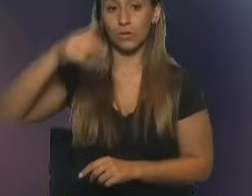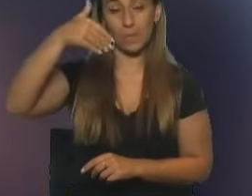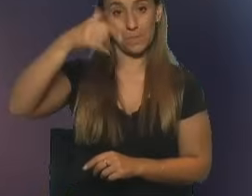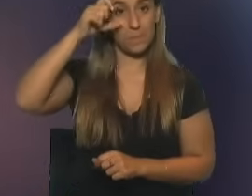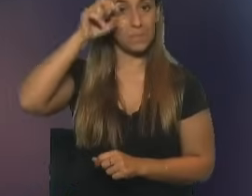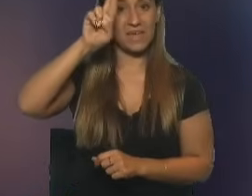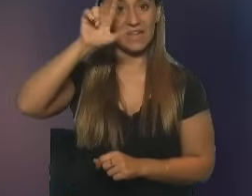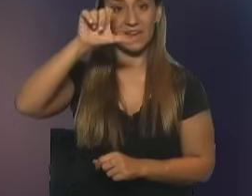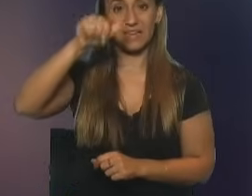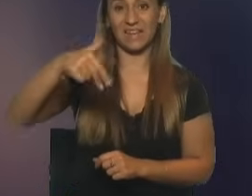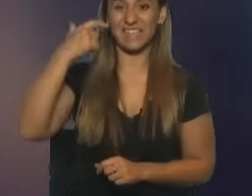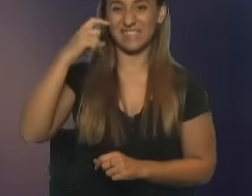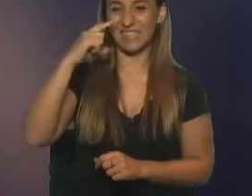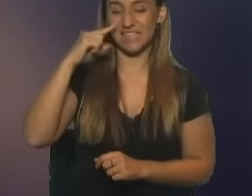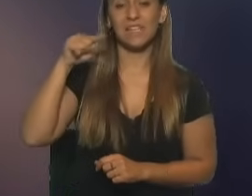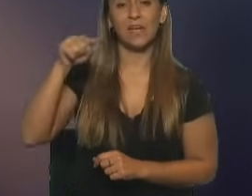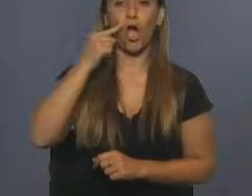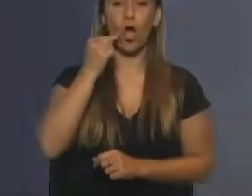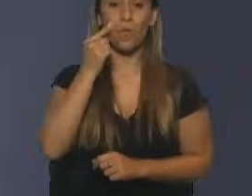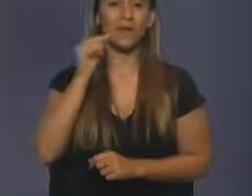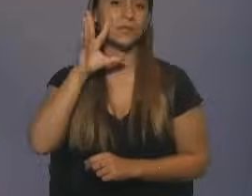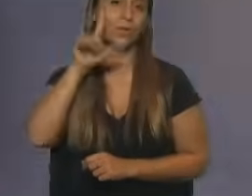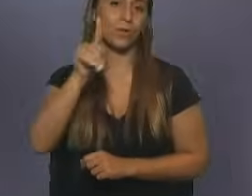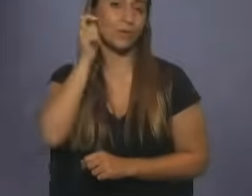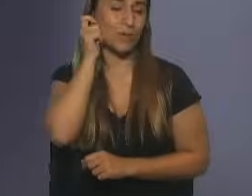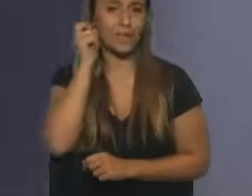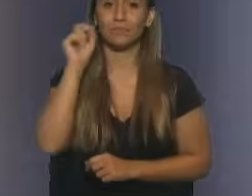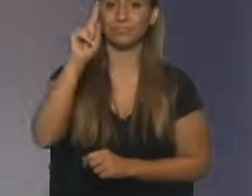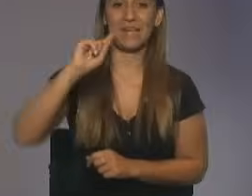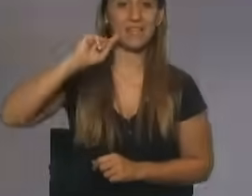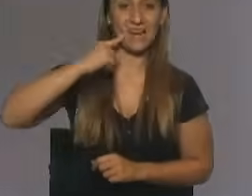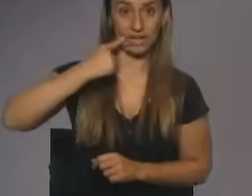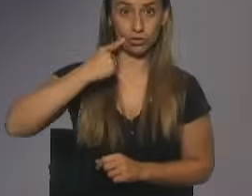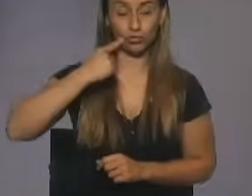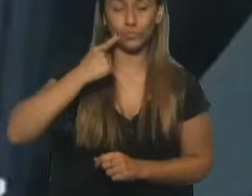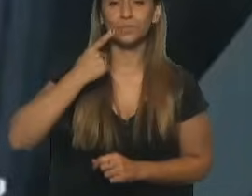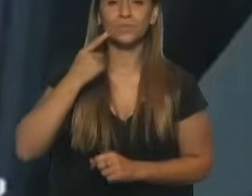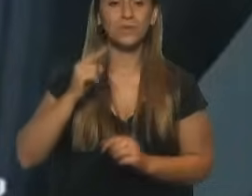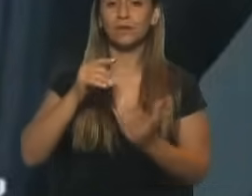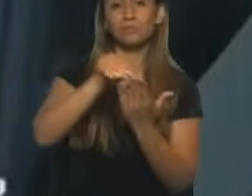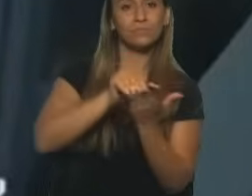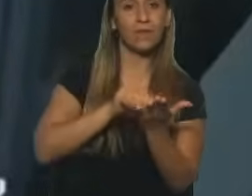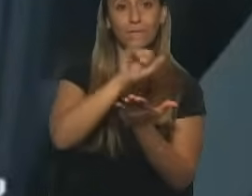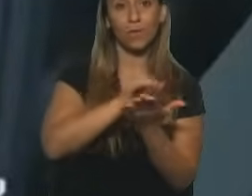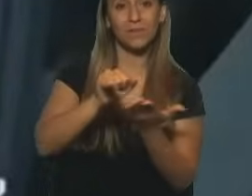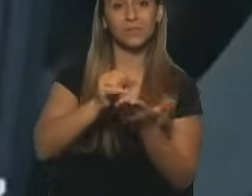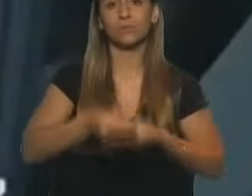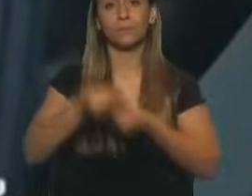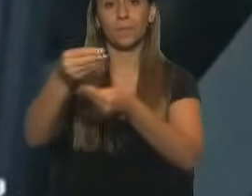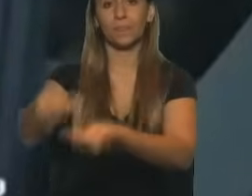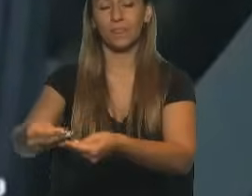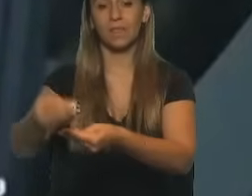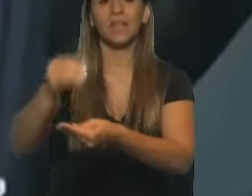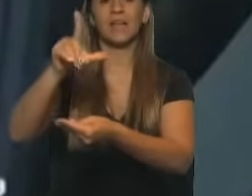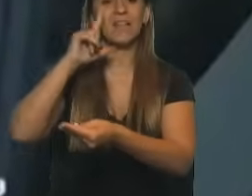Ríos, de 51 años. Toda esta información fue remitida al juzgado de Ariel Lijo,